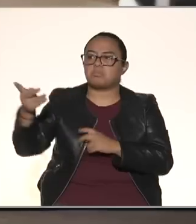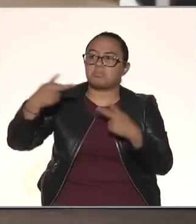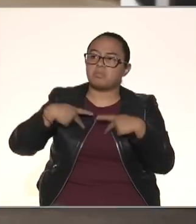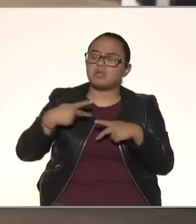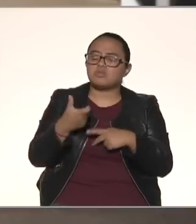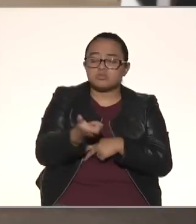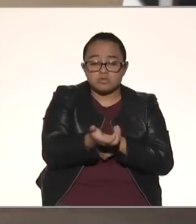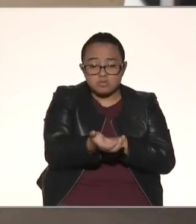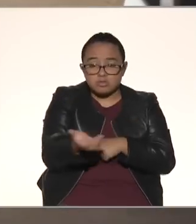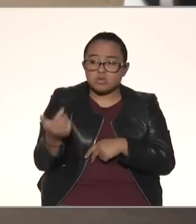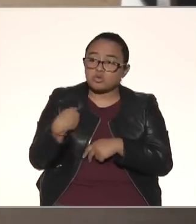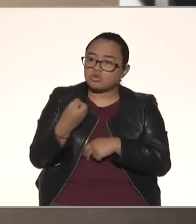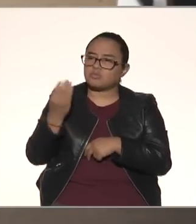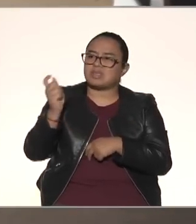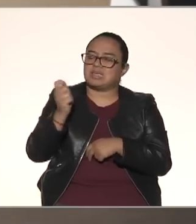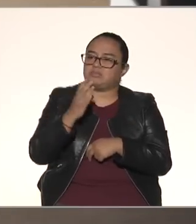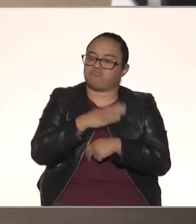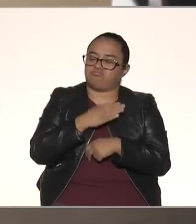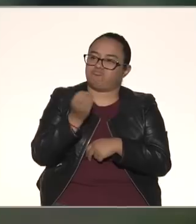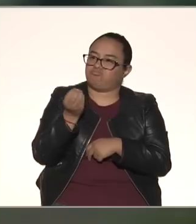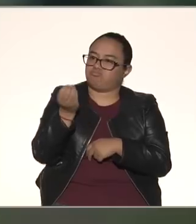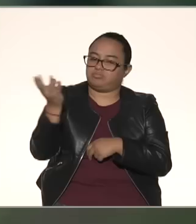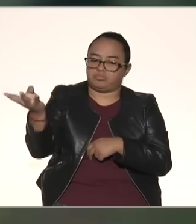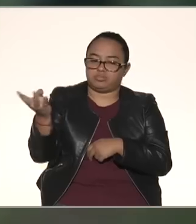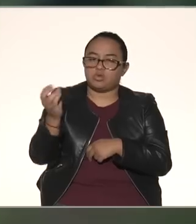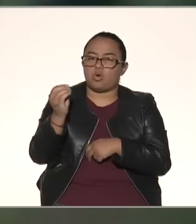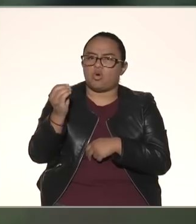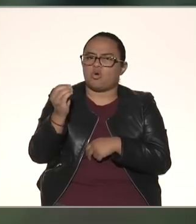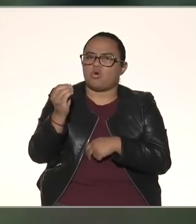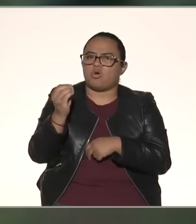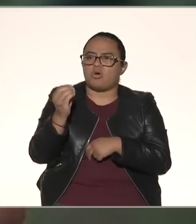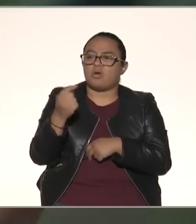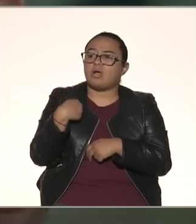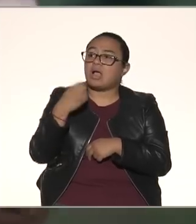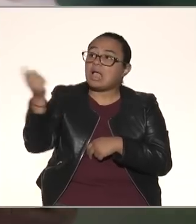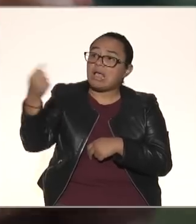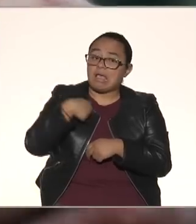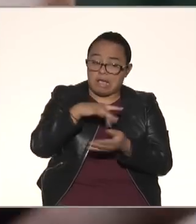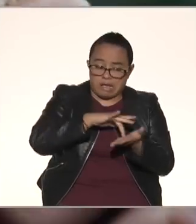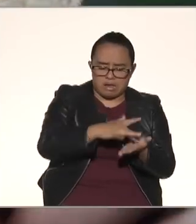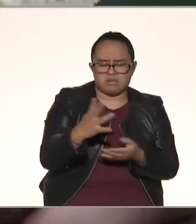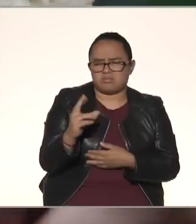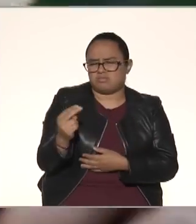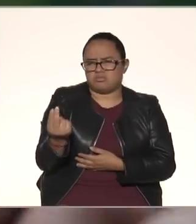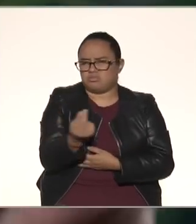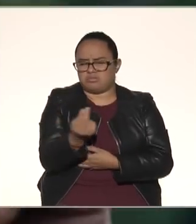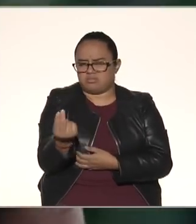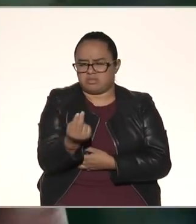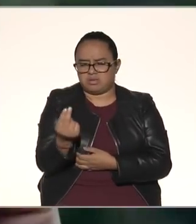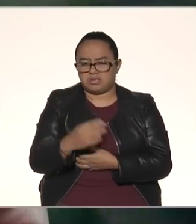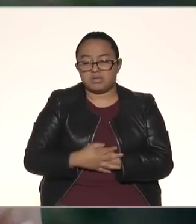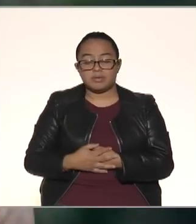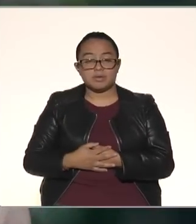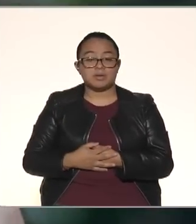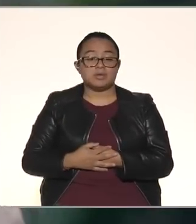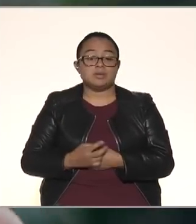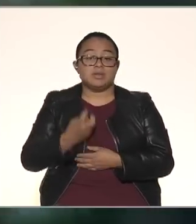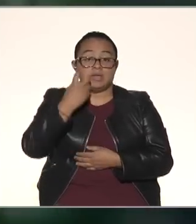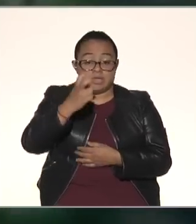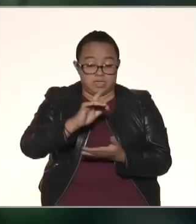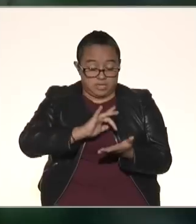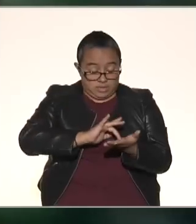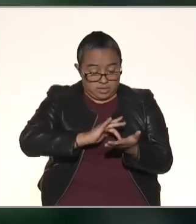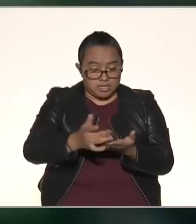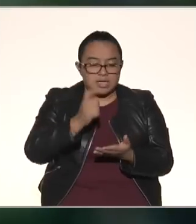o da un dinero solidariamente. No, uno no tiene por qué tener una gratitud. El ejercicio de la gratitud, nuevamente, es un